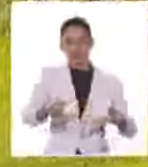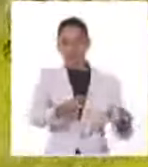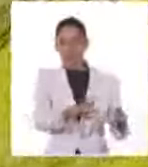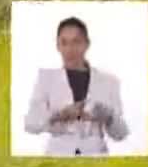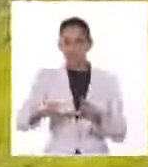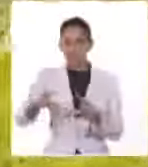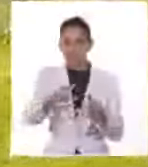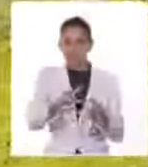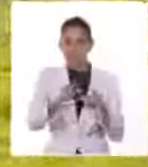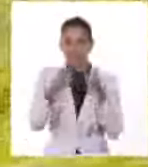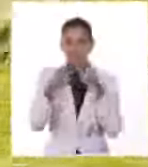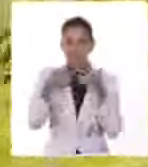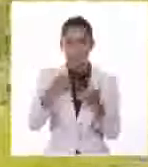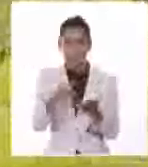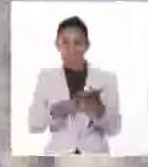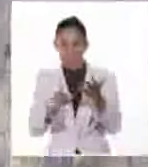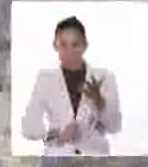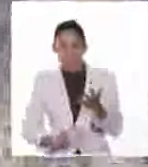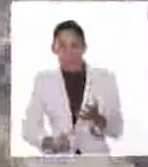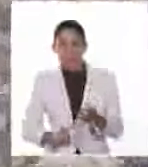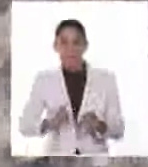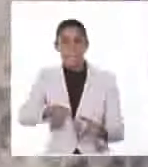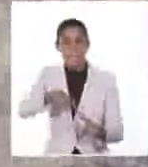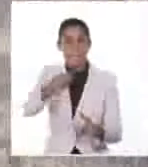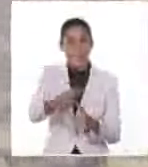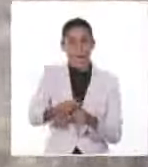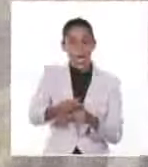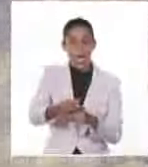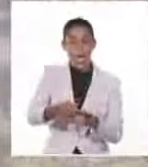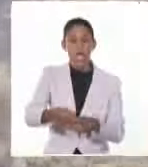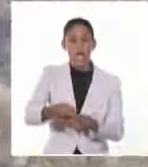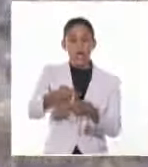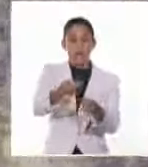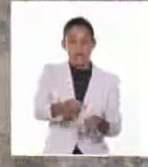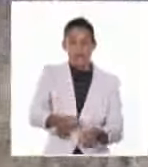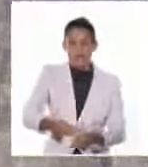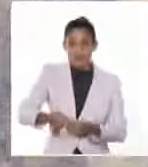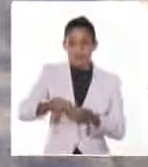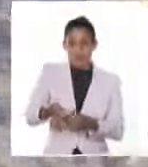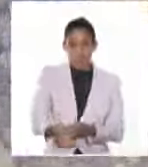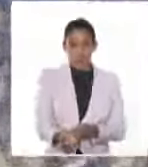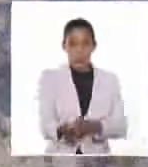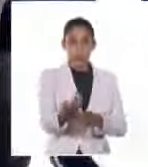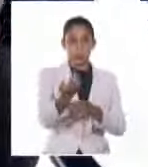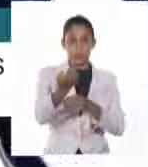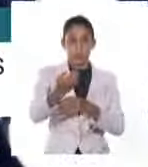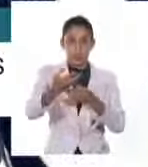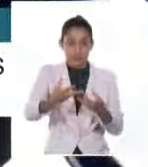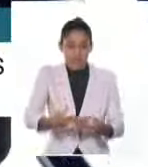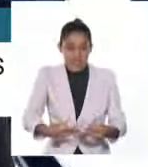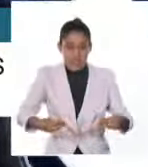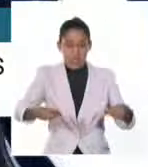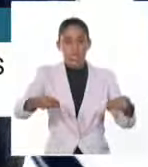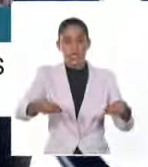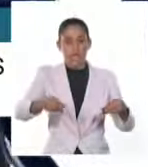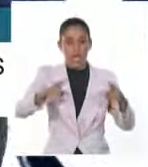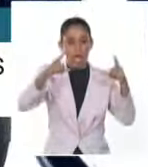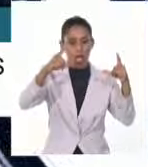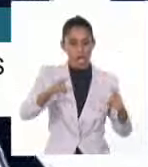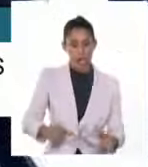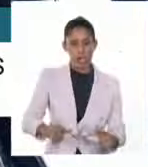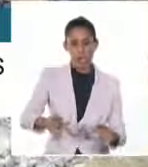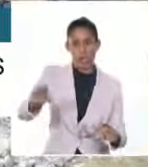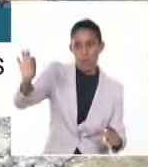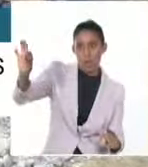renovables. Holguín, con un alto potencial, ejecutará la construcción de 5 grandes parques solares fotovoltaicos, cada uno con una capacidad